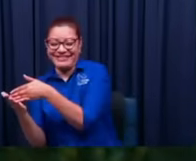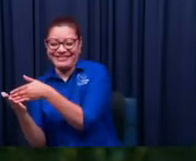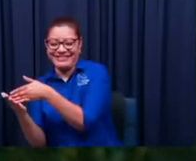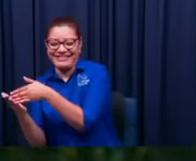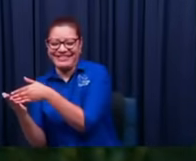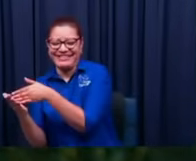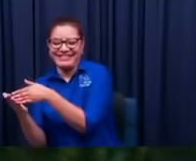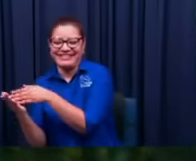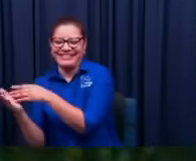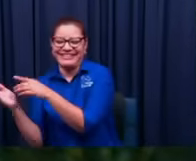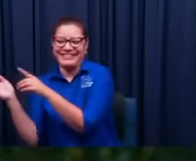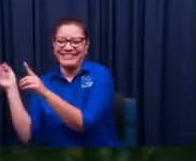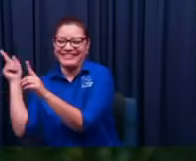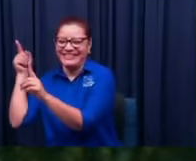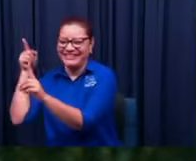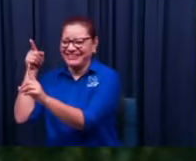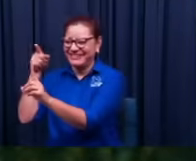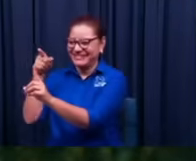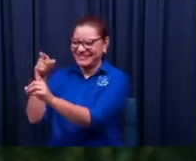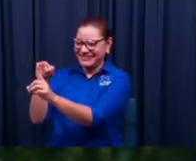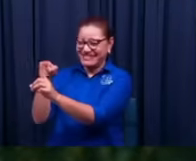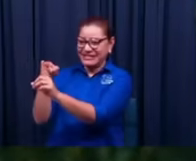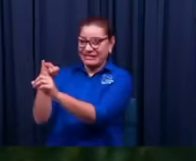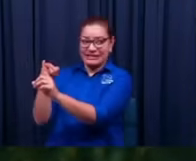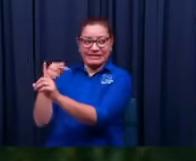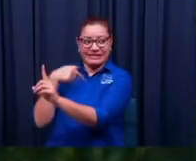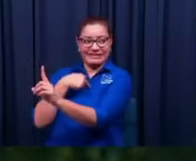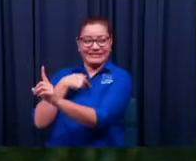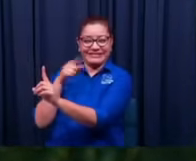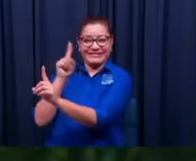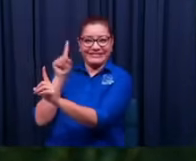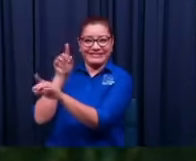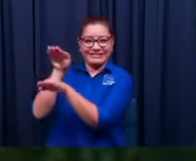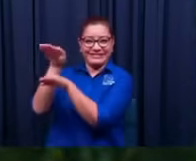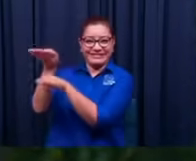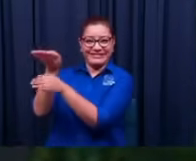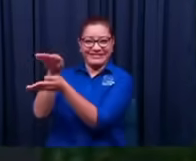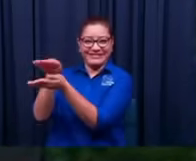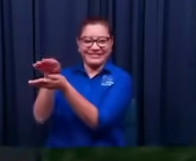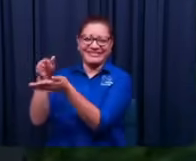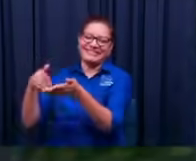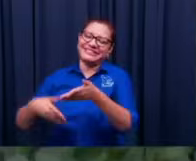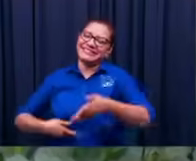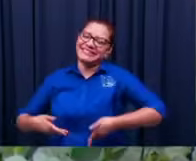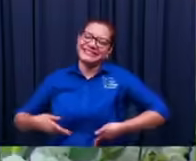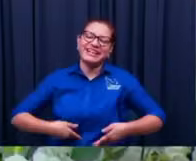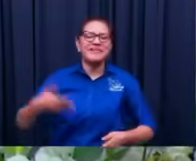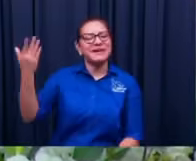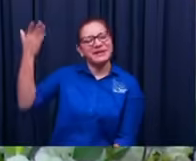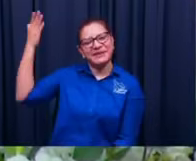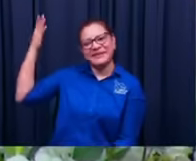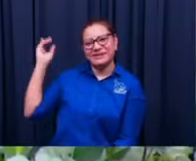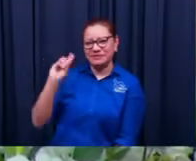cardíaco, ¿sí? Reprendo. Pero mire, en mi tiempo no había Waze.